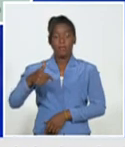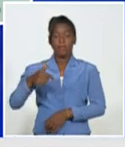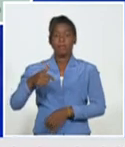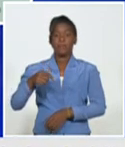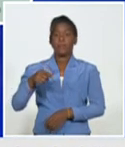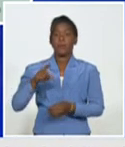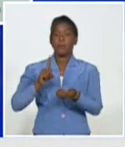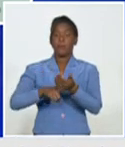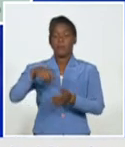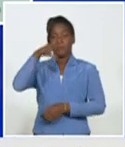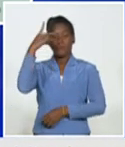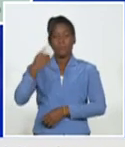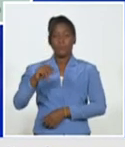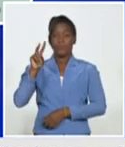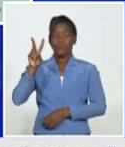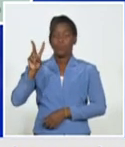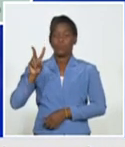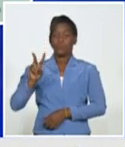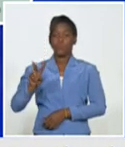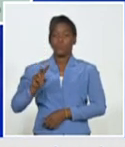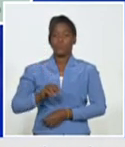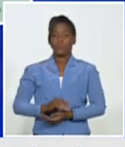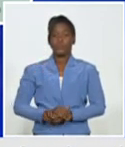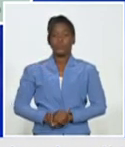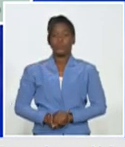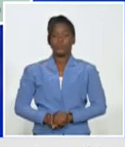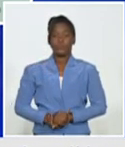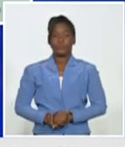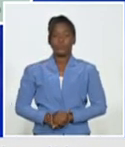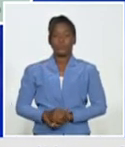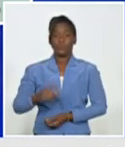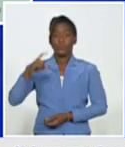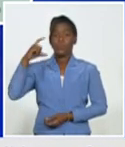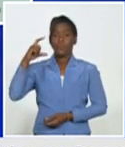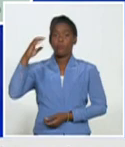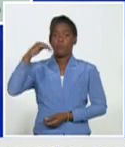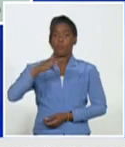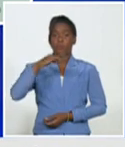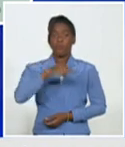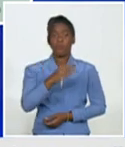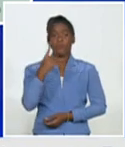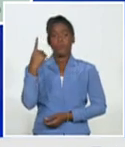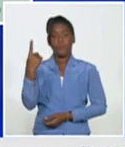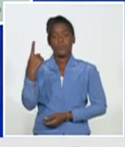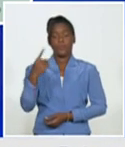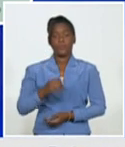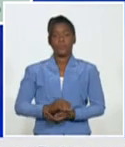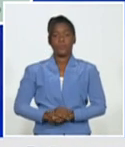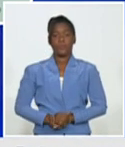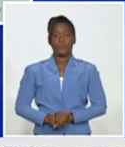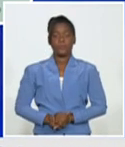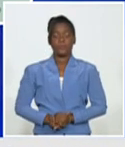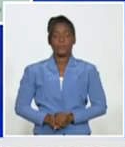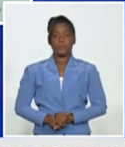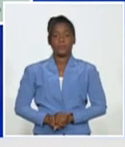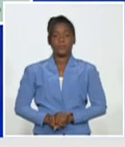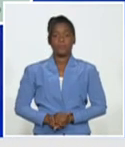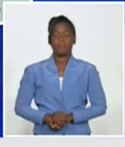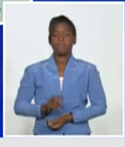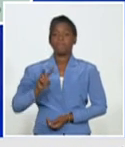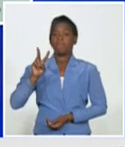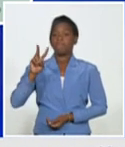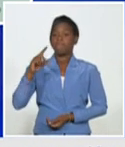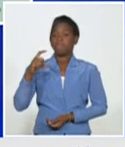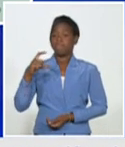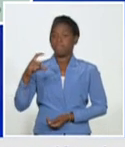uno, y Cumanayagua un caso autóctono. Villa Clara mantiene una cifra